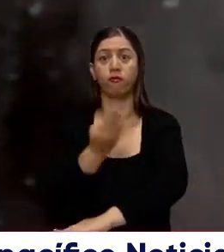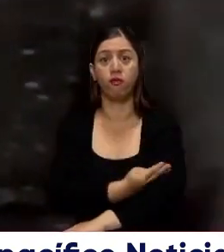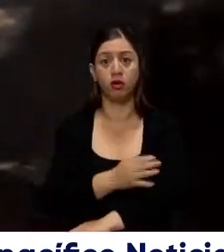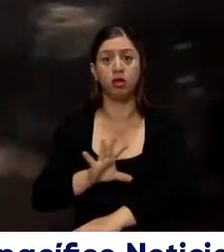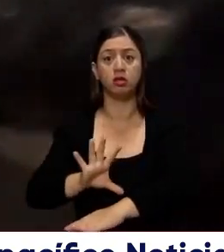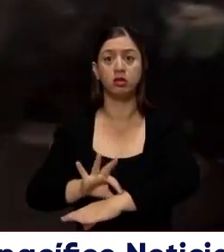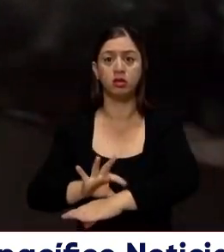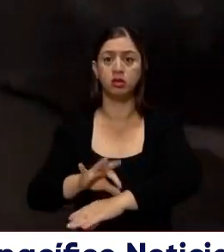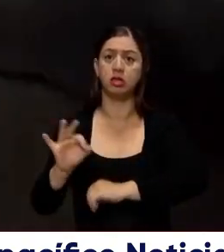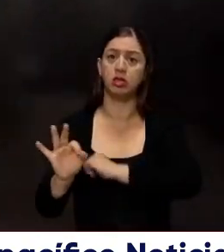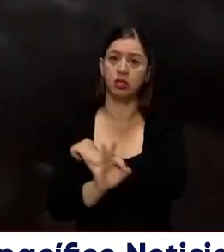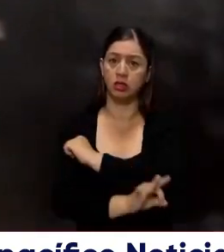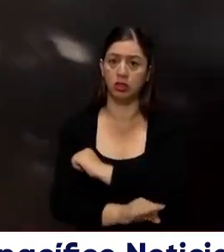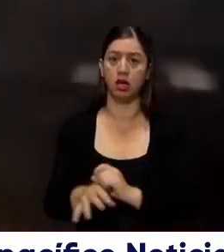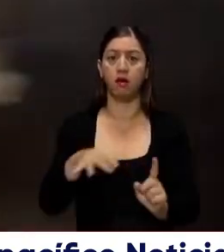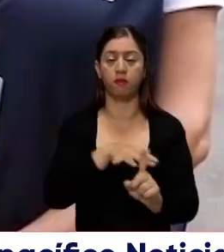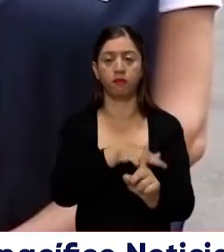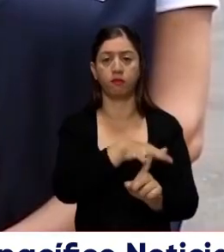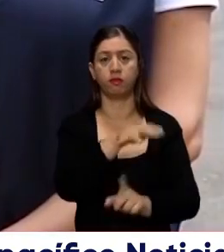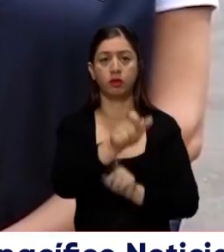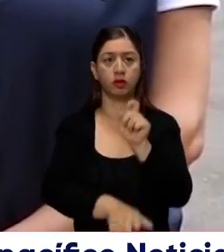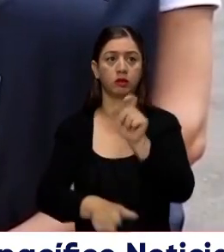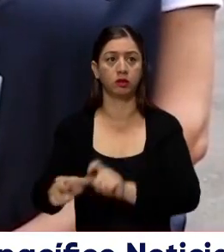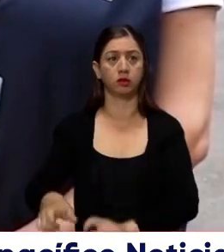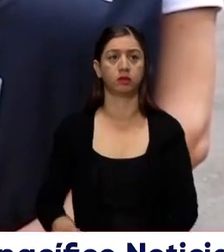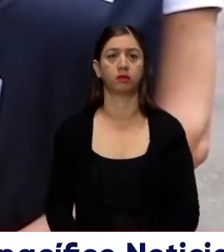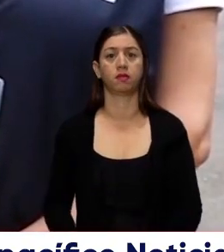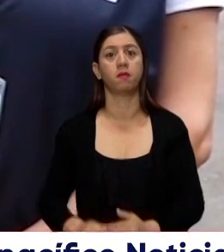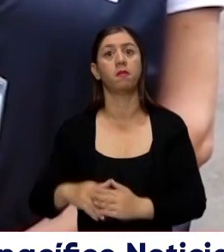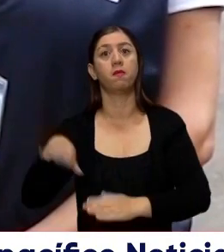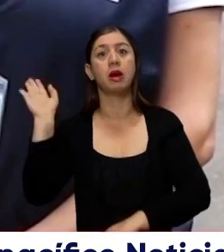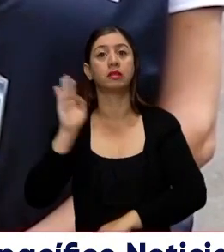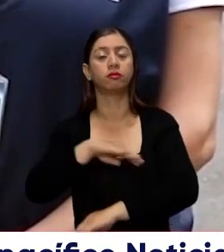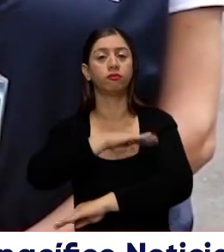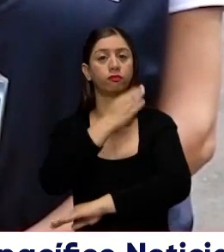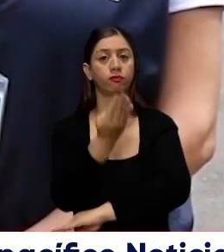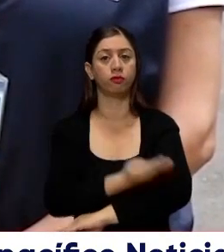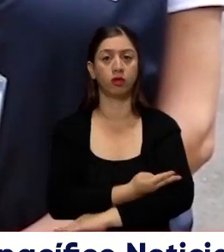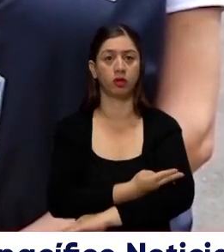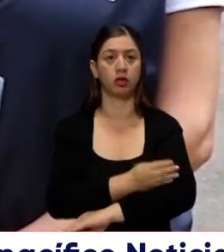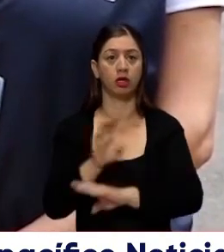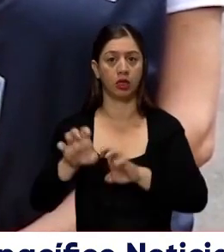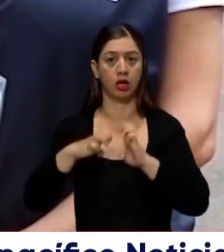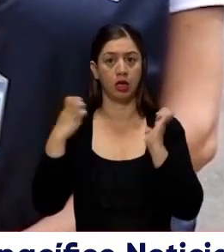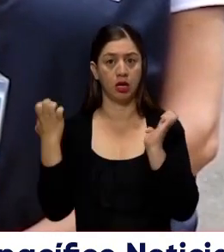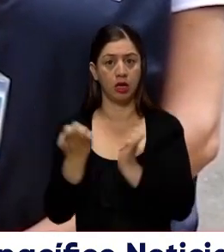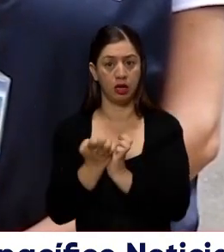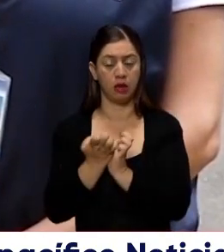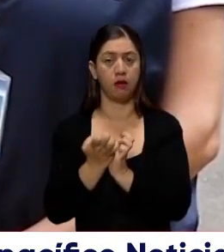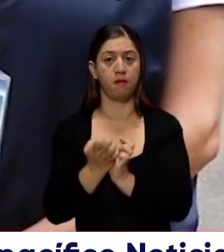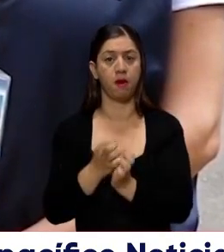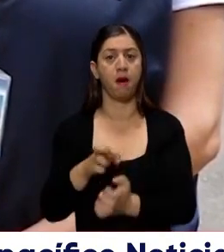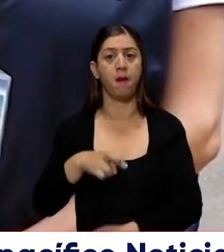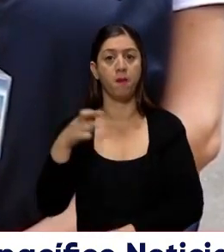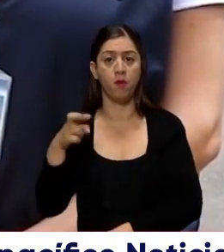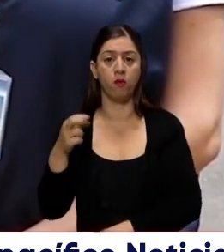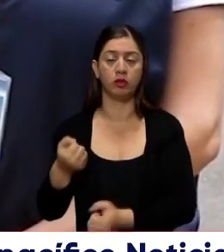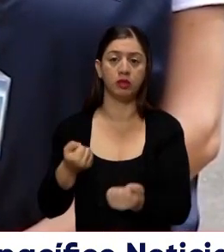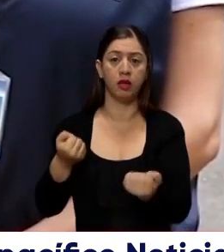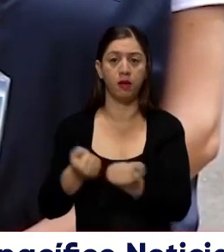y psicosocial de los afectados. Y en especial se fortalezca el equipo interdisciplinario de